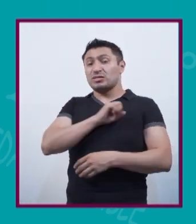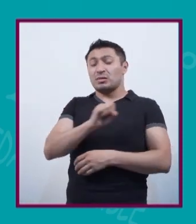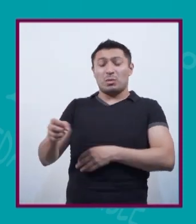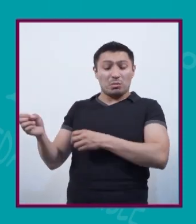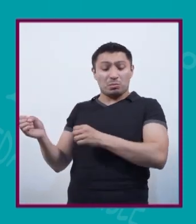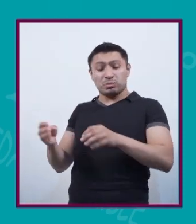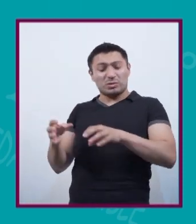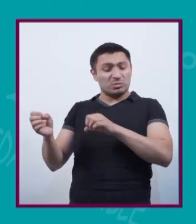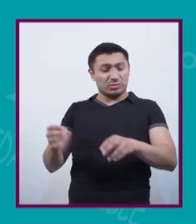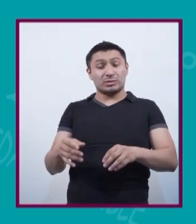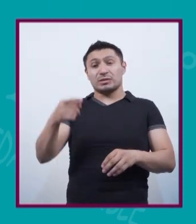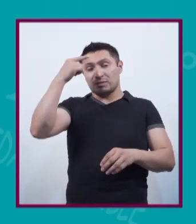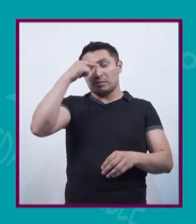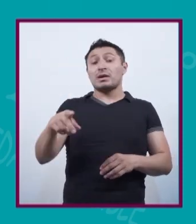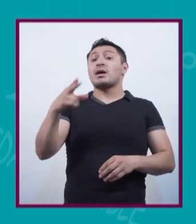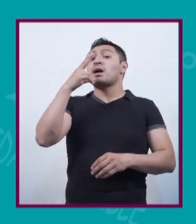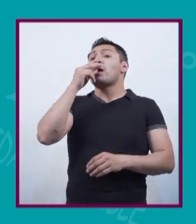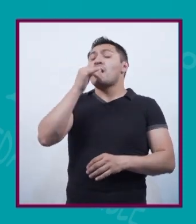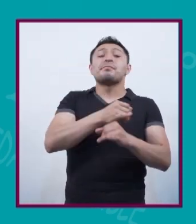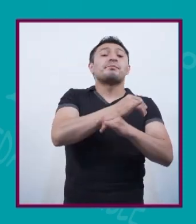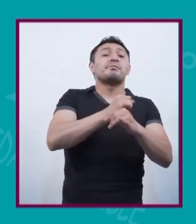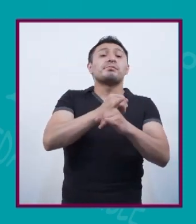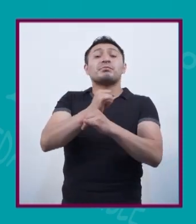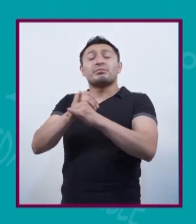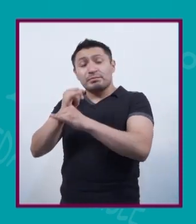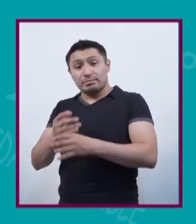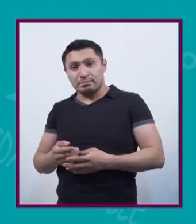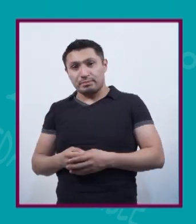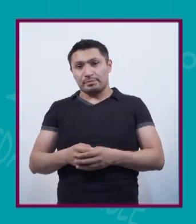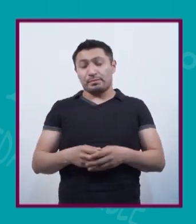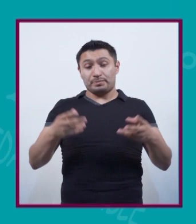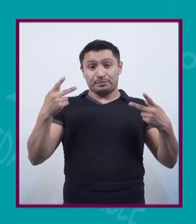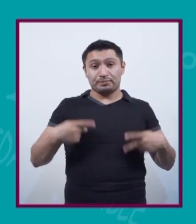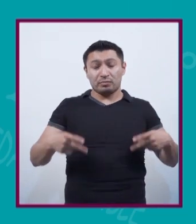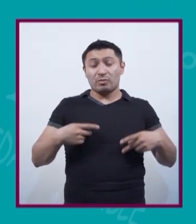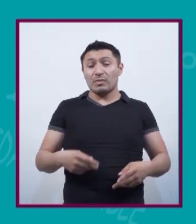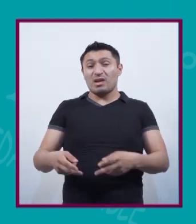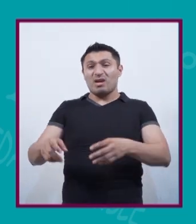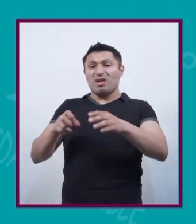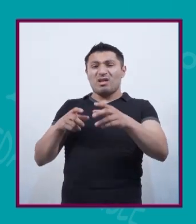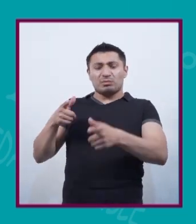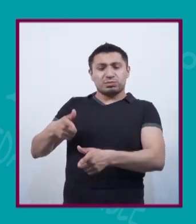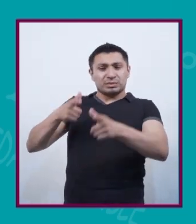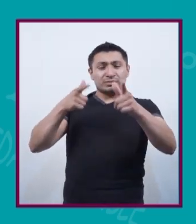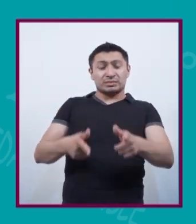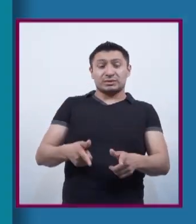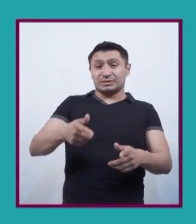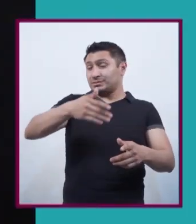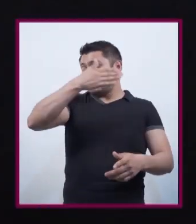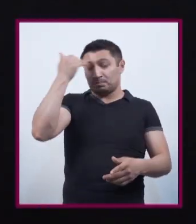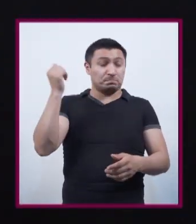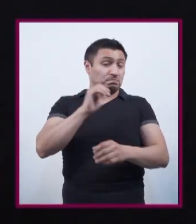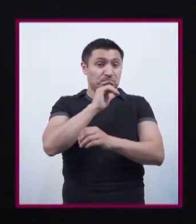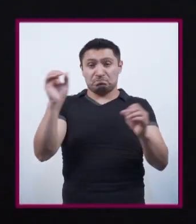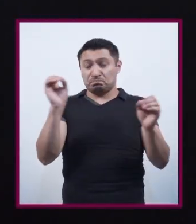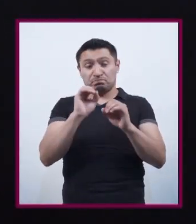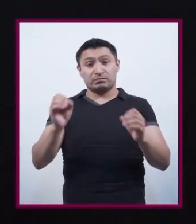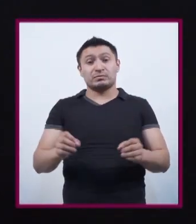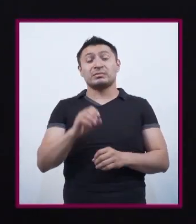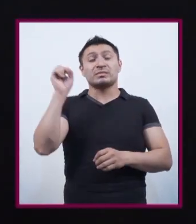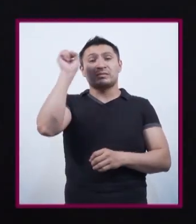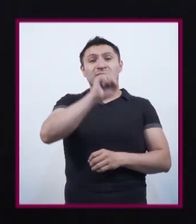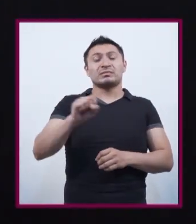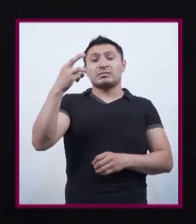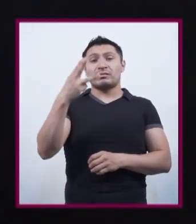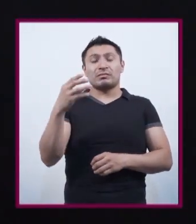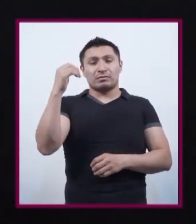que servirían a la policía para la investigación. De los autores del crimen no se sabía nada. Para el sábado 3 de agosto